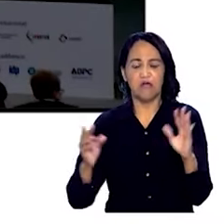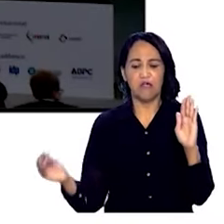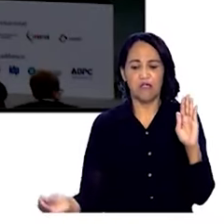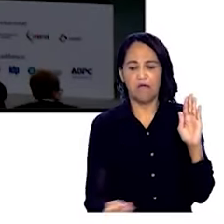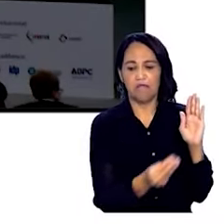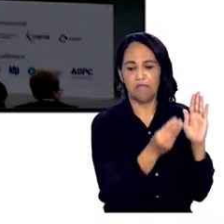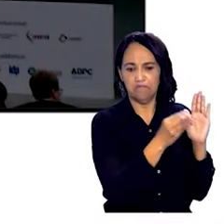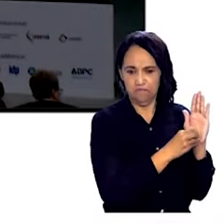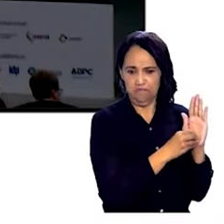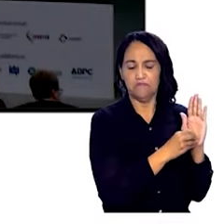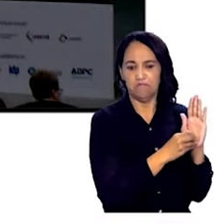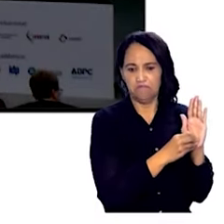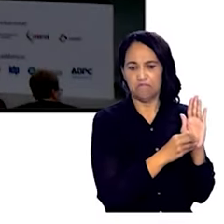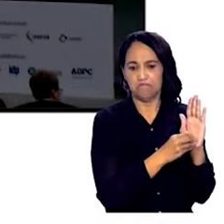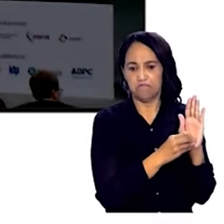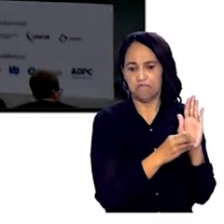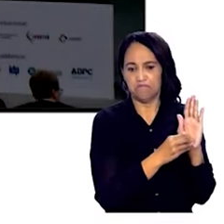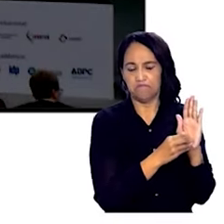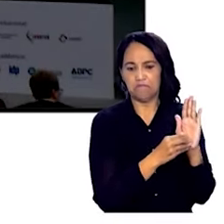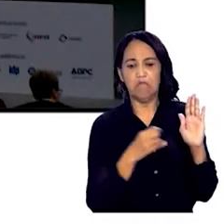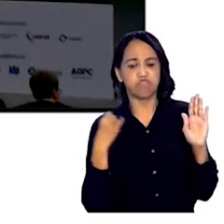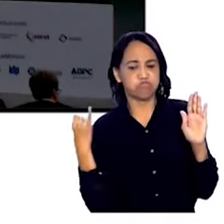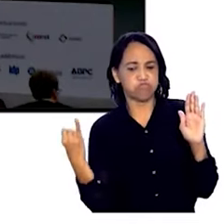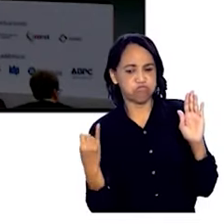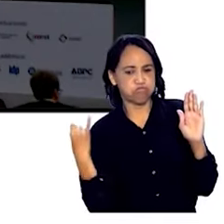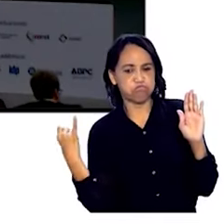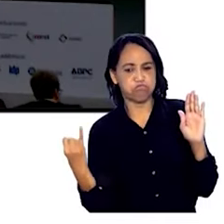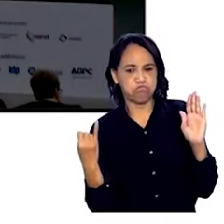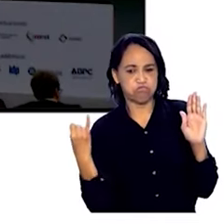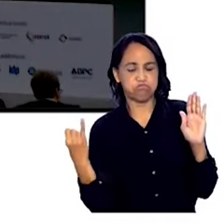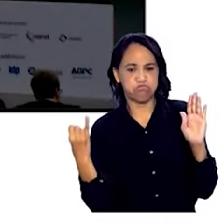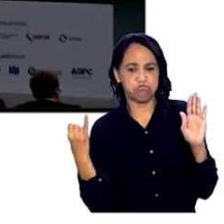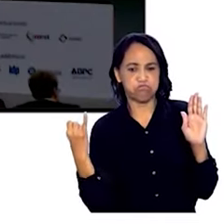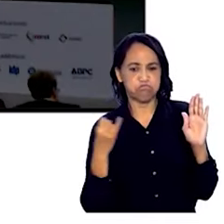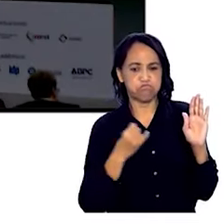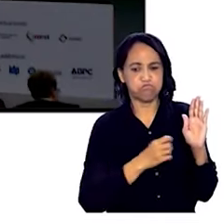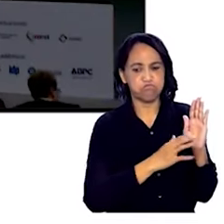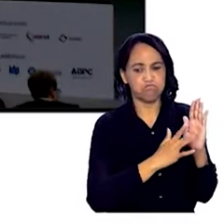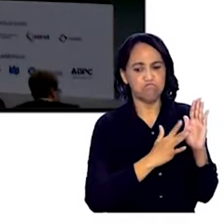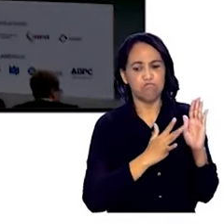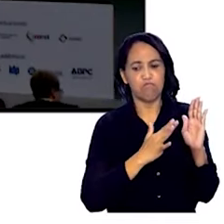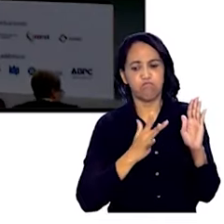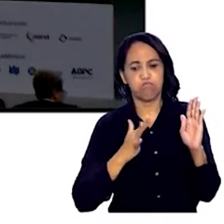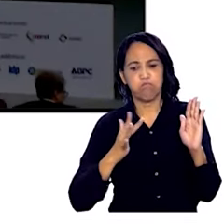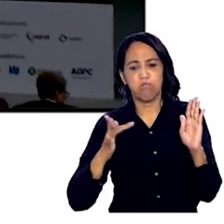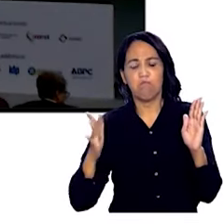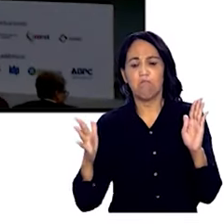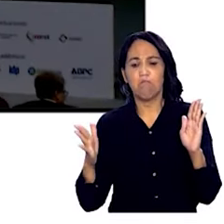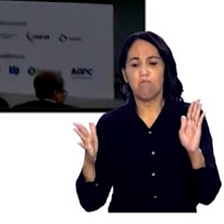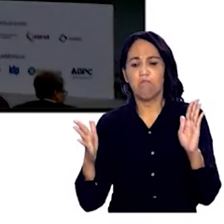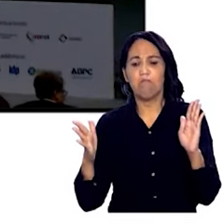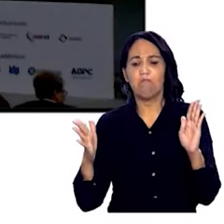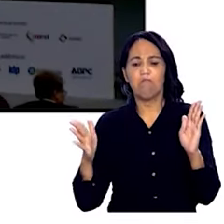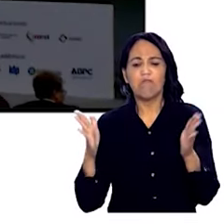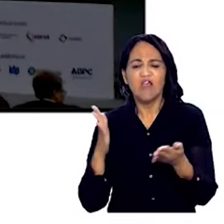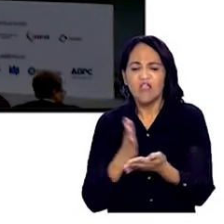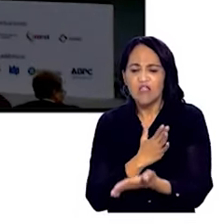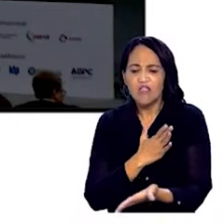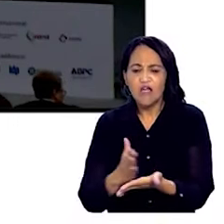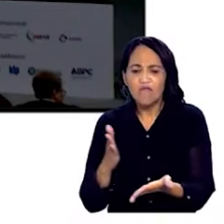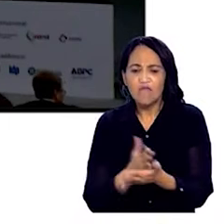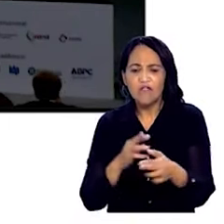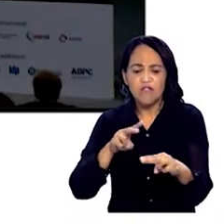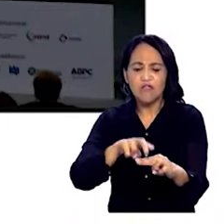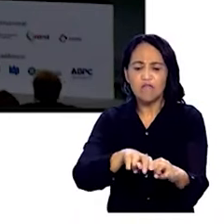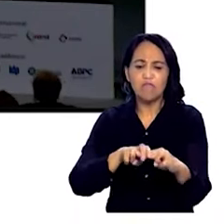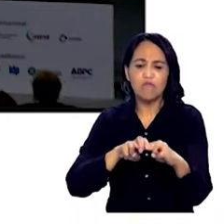ante el Superior Tribunal de justicia que es probablemente una de Las razones principales Por que un encuentro de estas